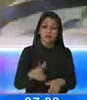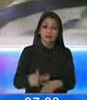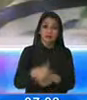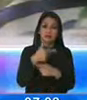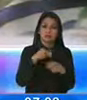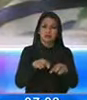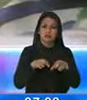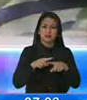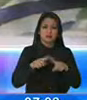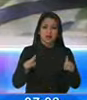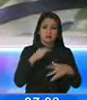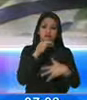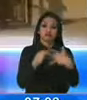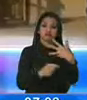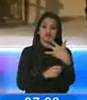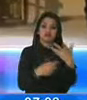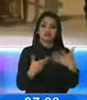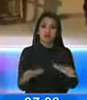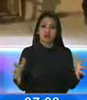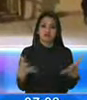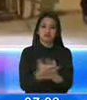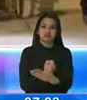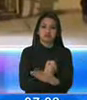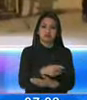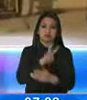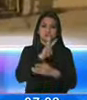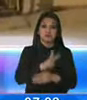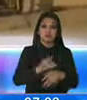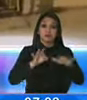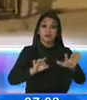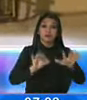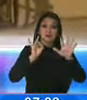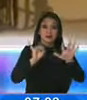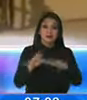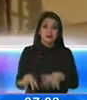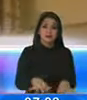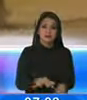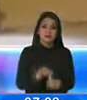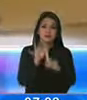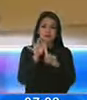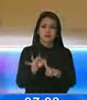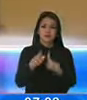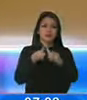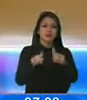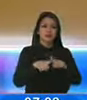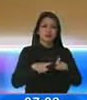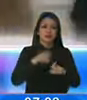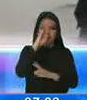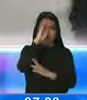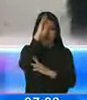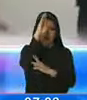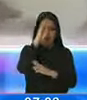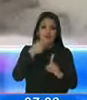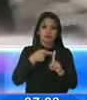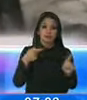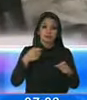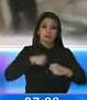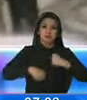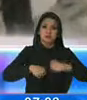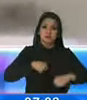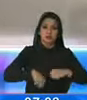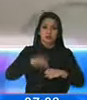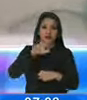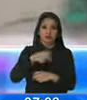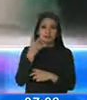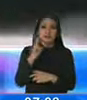armas, entre otros delitos. 287 operativos Fortaleza realizaron las diferentes unidades policiales desde mayo de